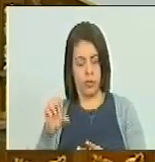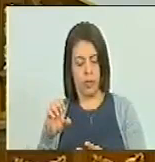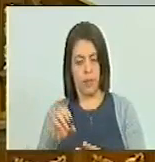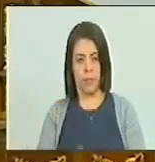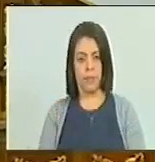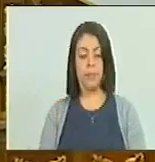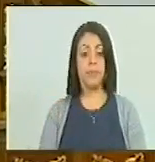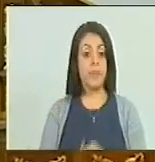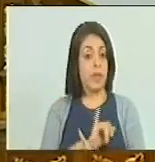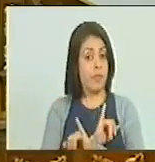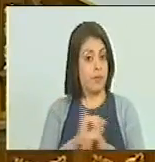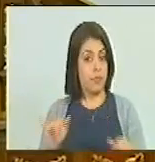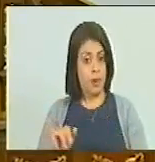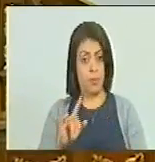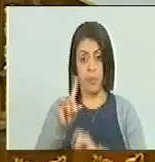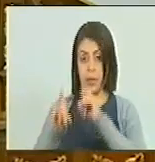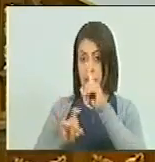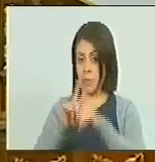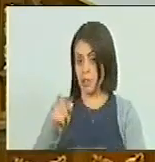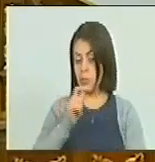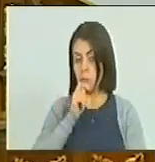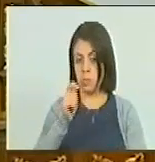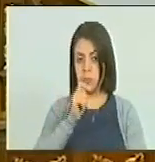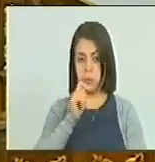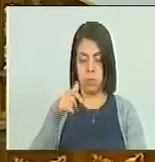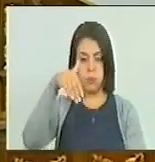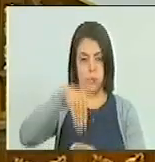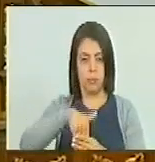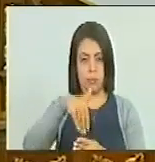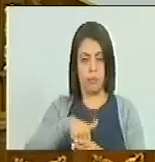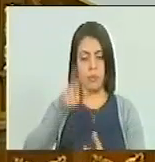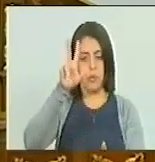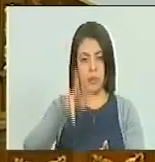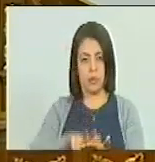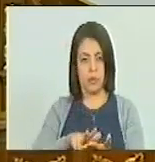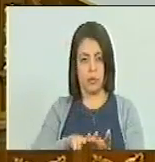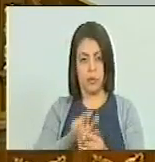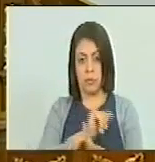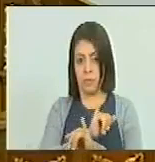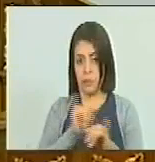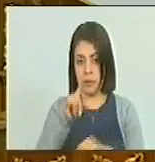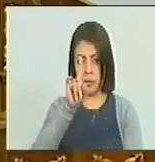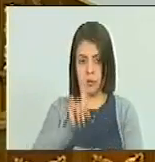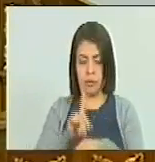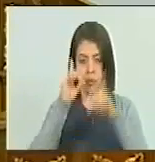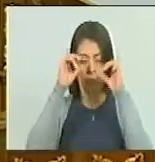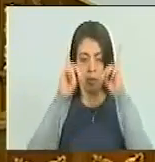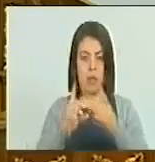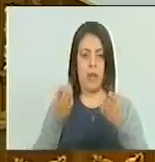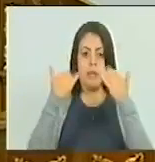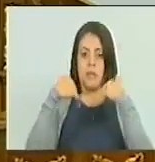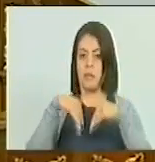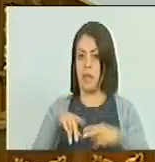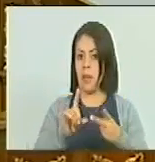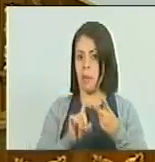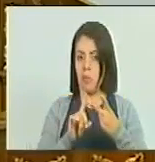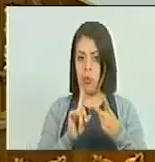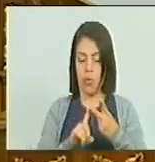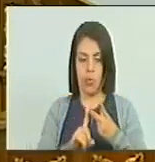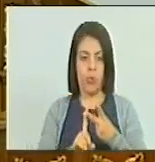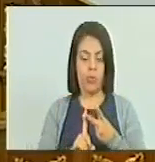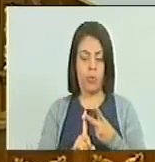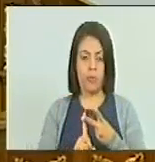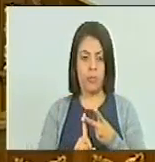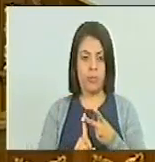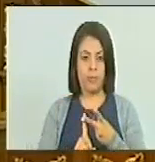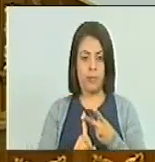Correa. Finalizadas las intervenciones y sometido a votación, resultó aprobado por unanimidad. Punto número 2 del